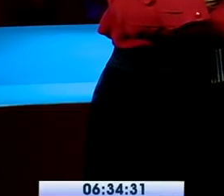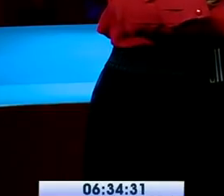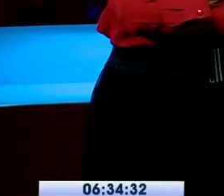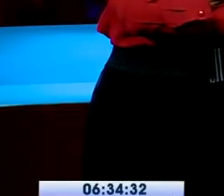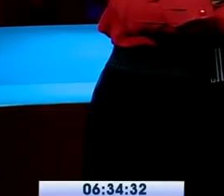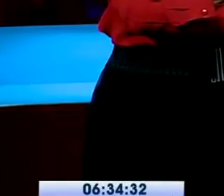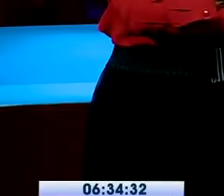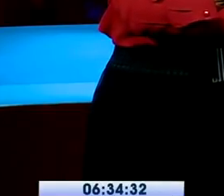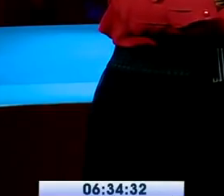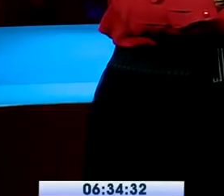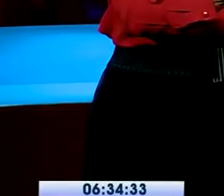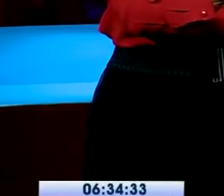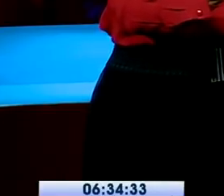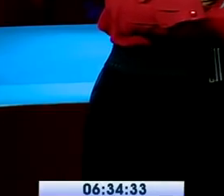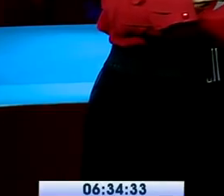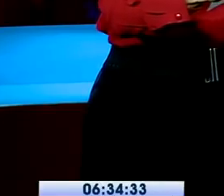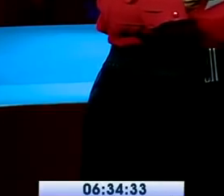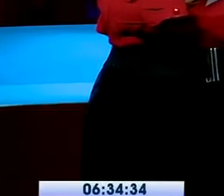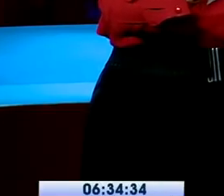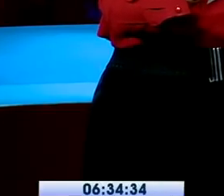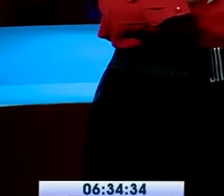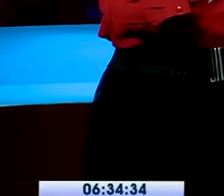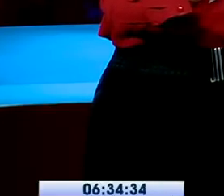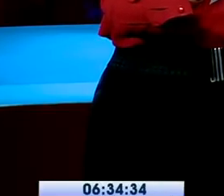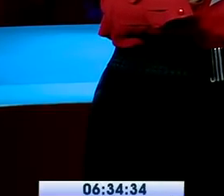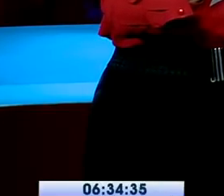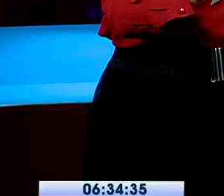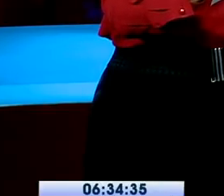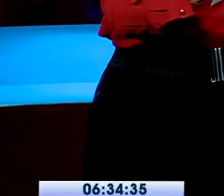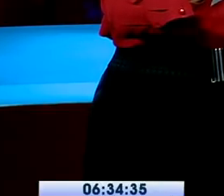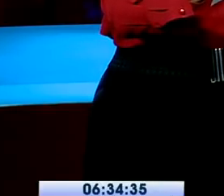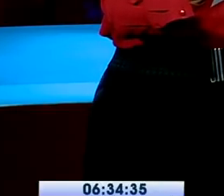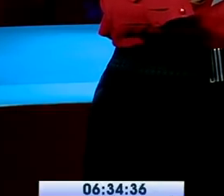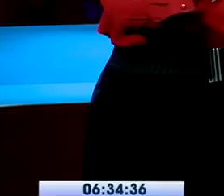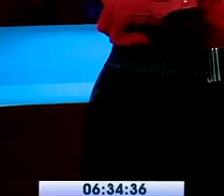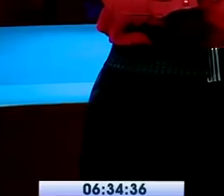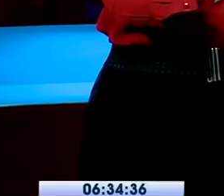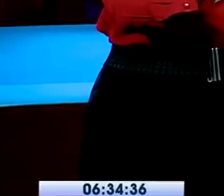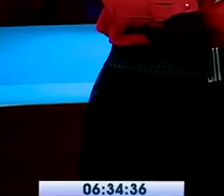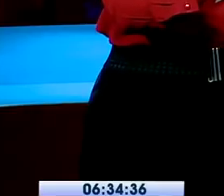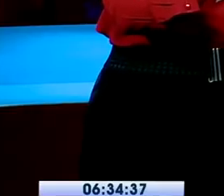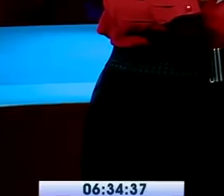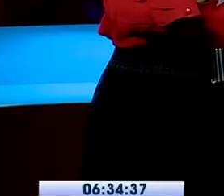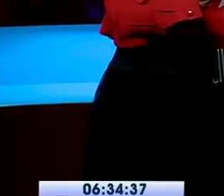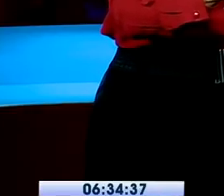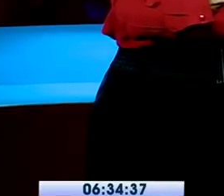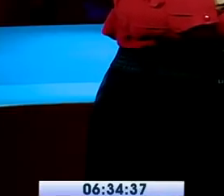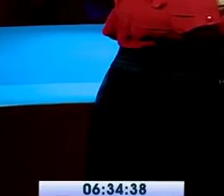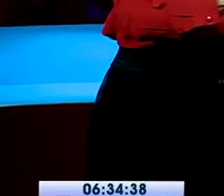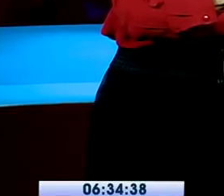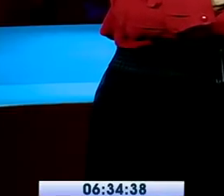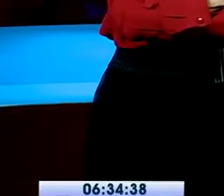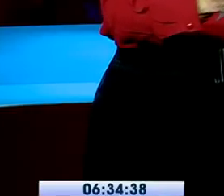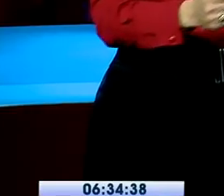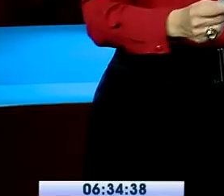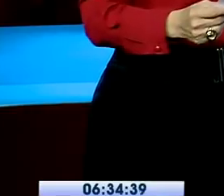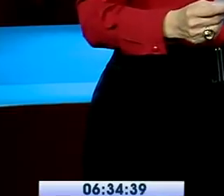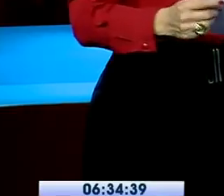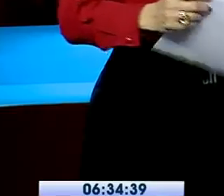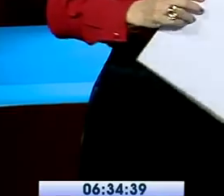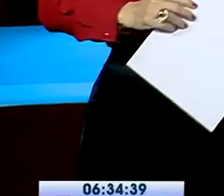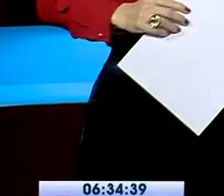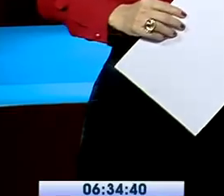gente especializada en explosivos pueda finalmente determinar si se trataría o no de una bomba.